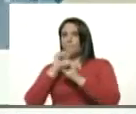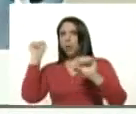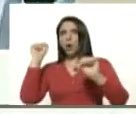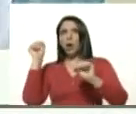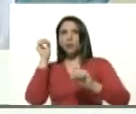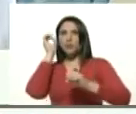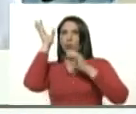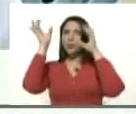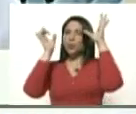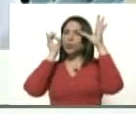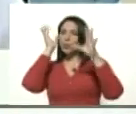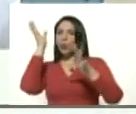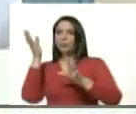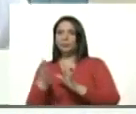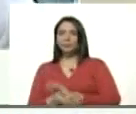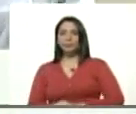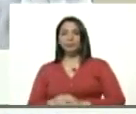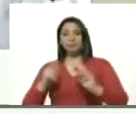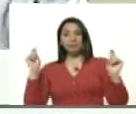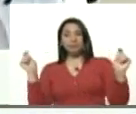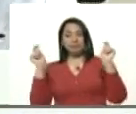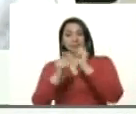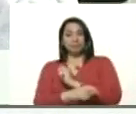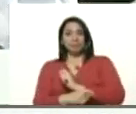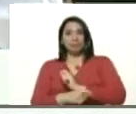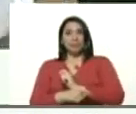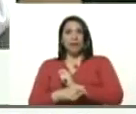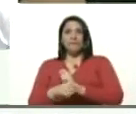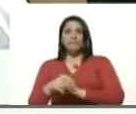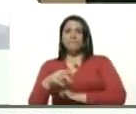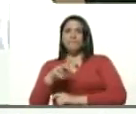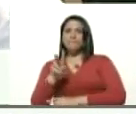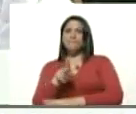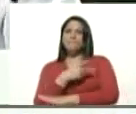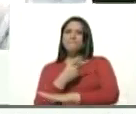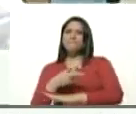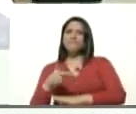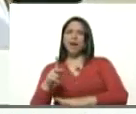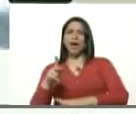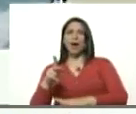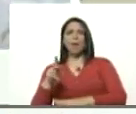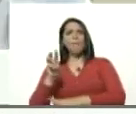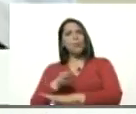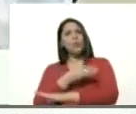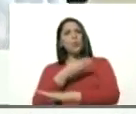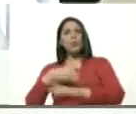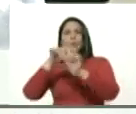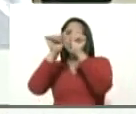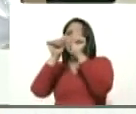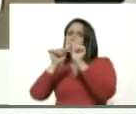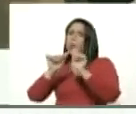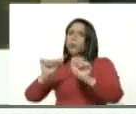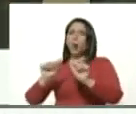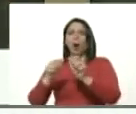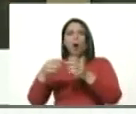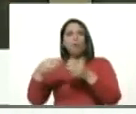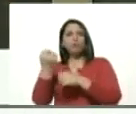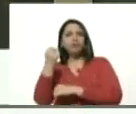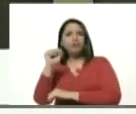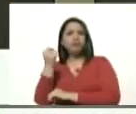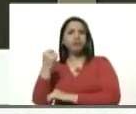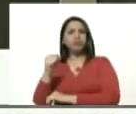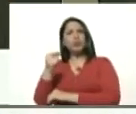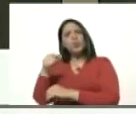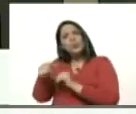creativa de Aquiles transformado en versos, en música, en artesanía, en muñecas de trapo, en caballitos,